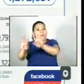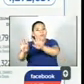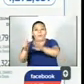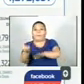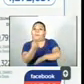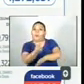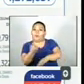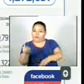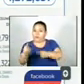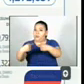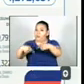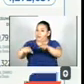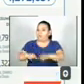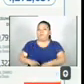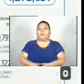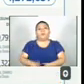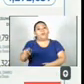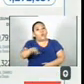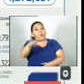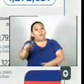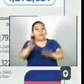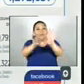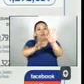4,799 personas y además